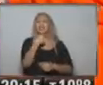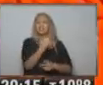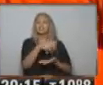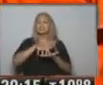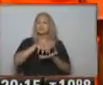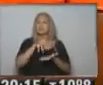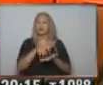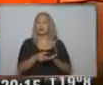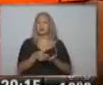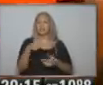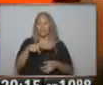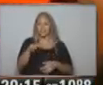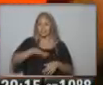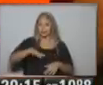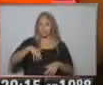vecinal?